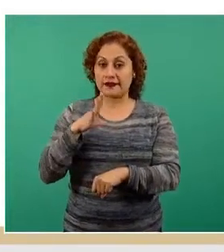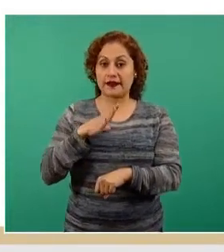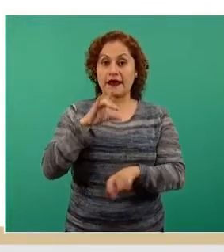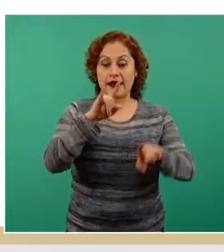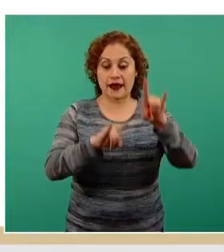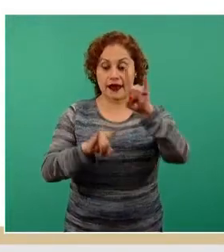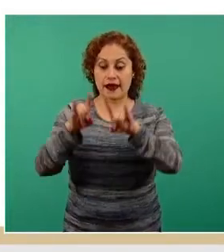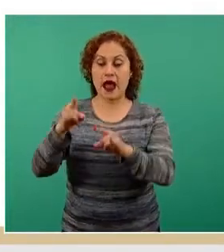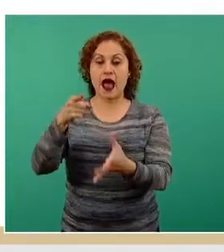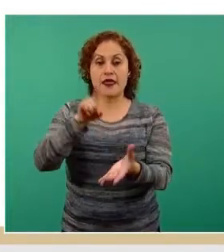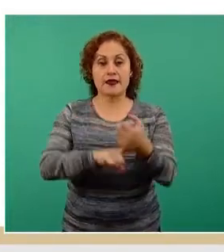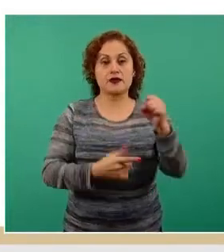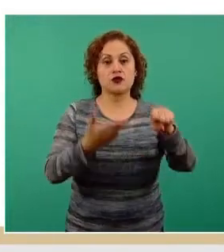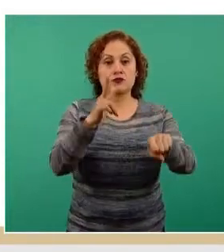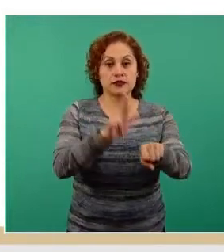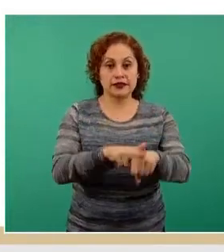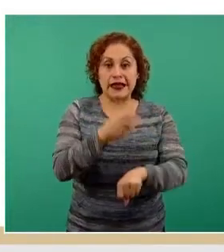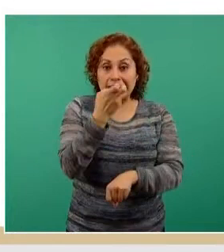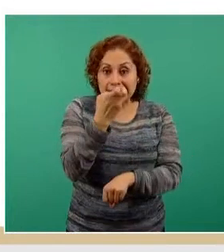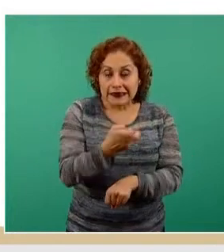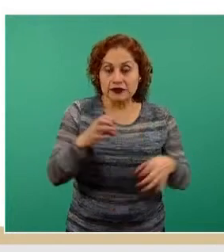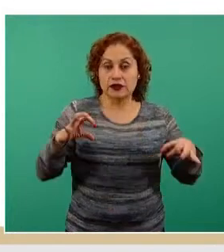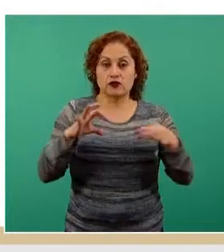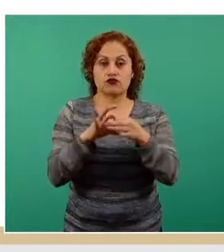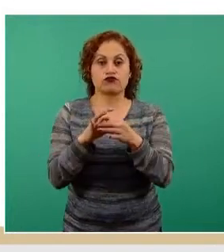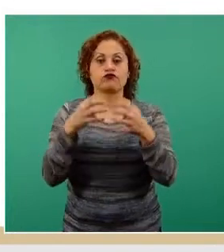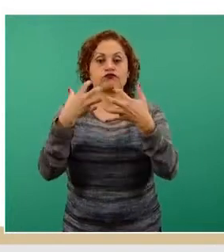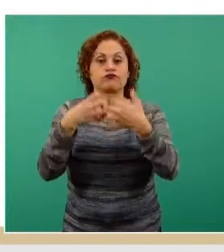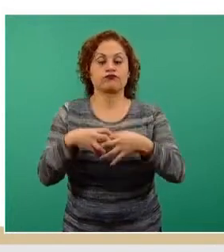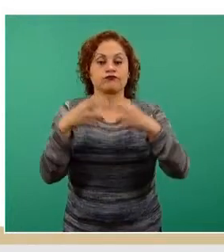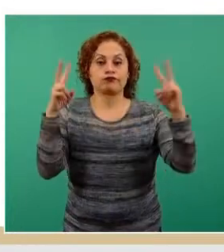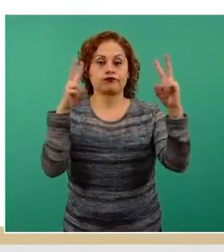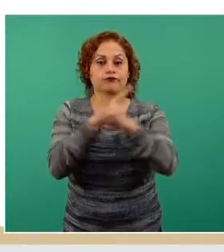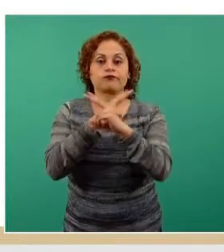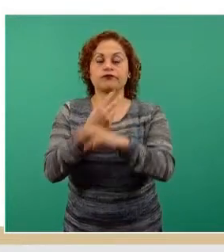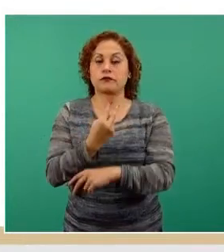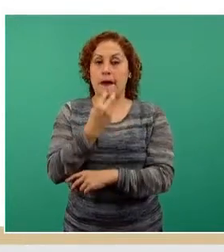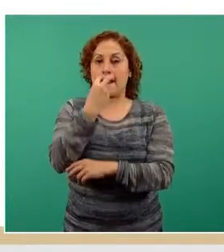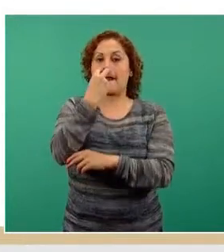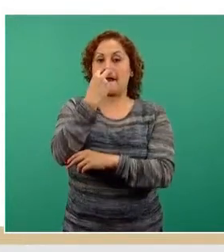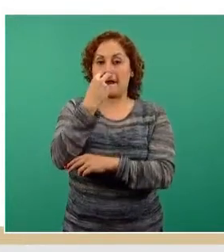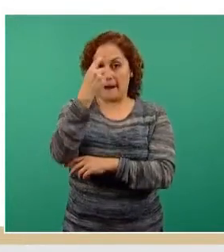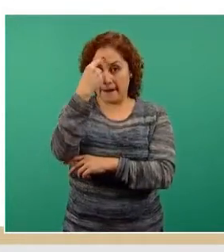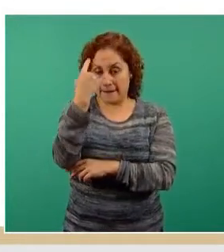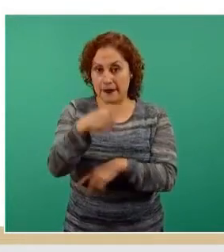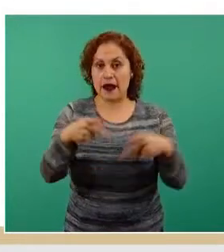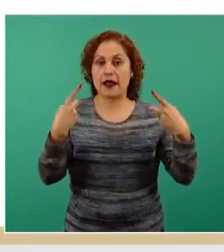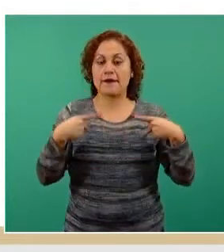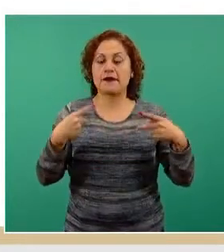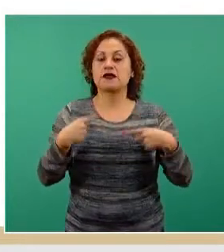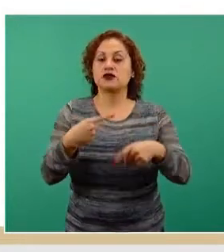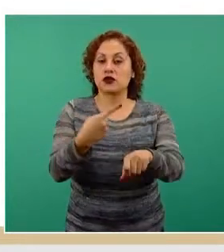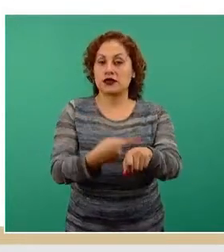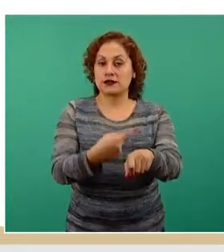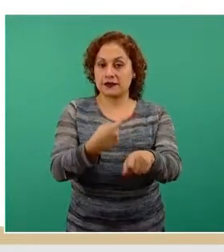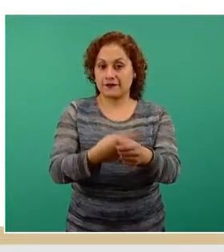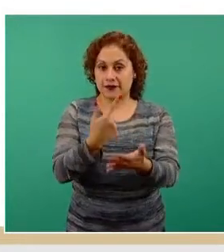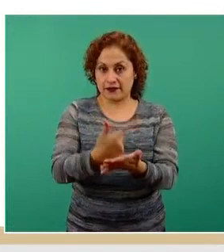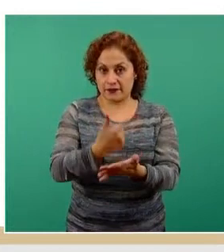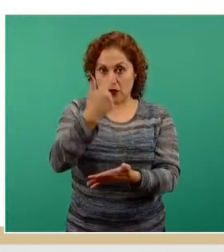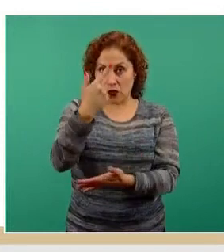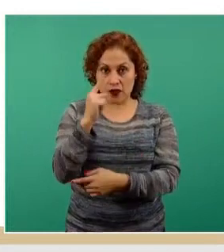es destacable, no tenemos ninguna entidad federativa con más